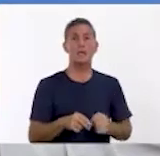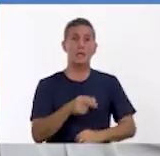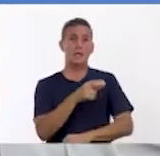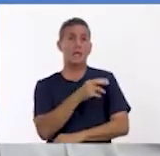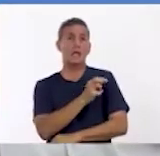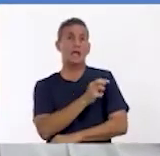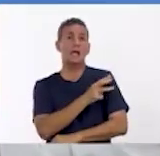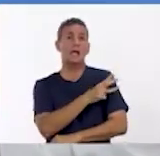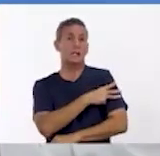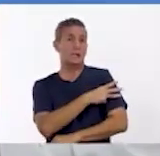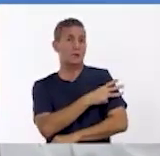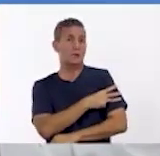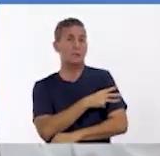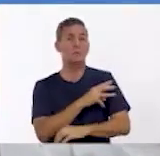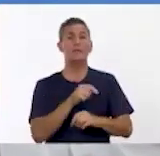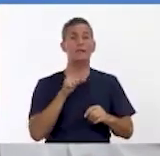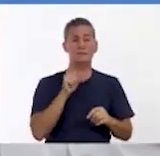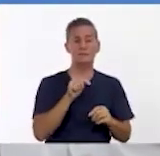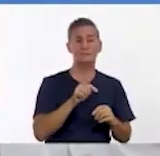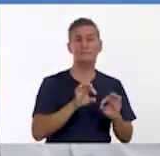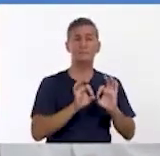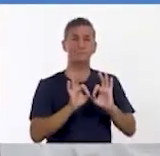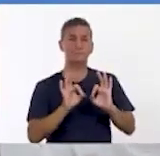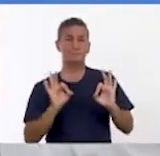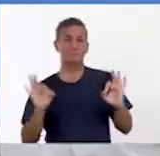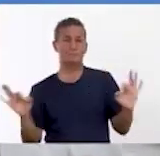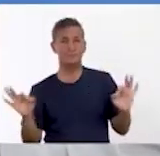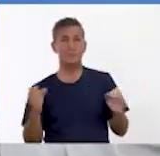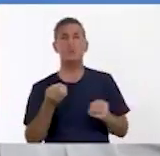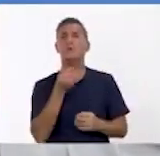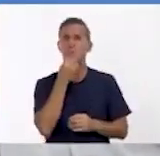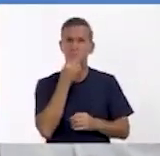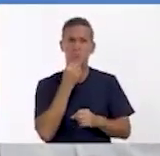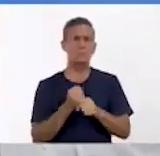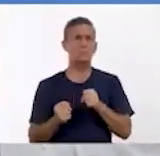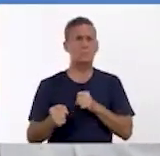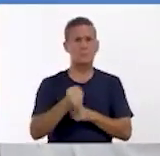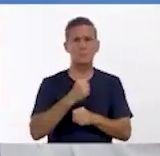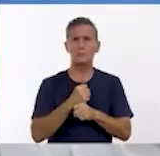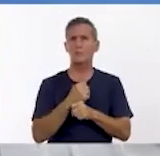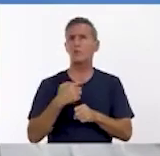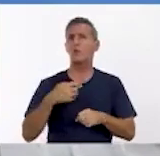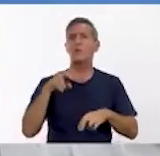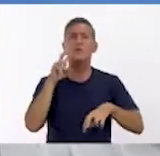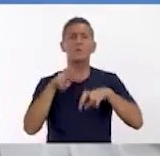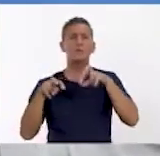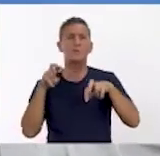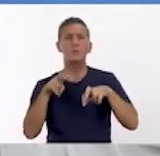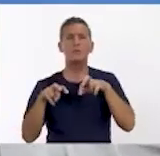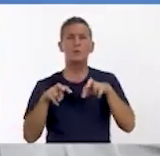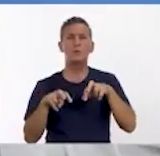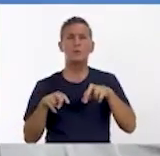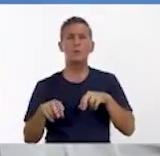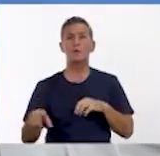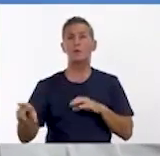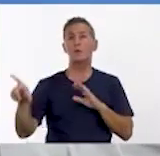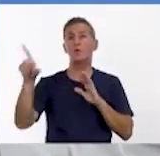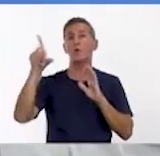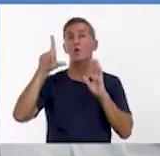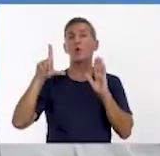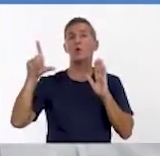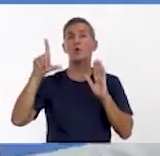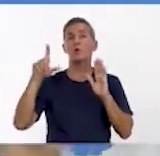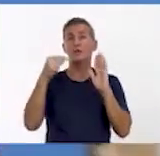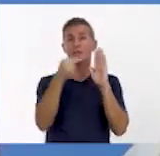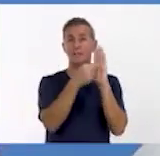en perfeccionamiento. Pueden utilizarlo, pueden buscar otros libros, pueden buscar los lineamientos, porque desde el sexto